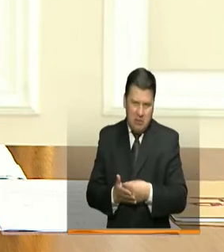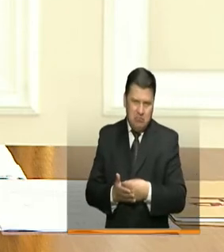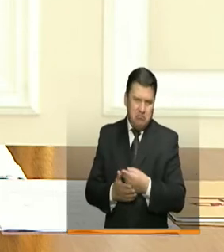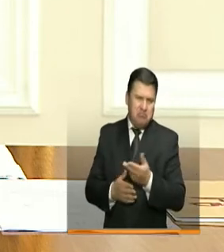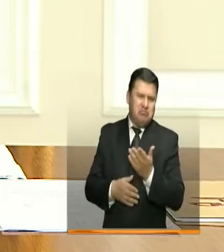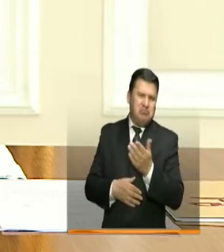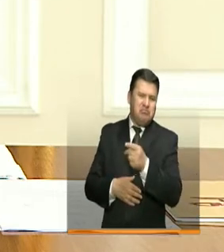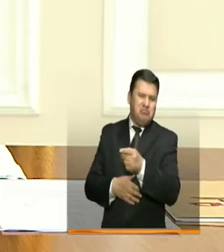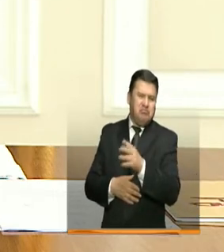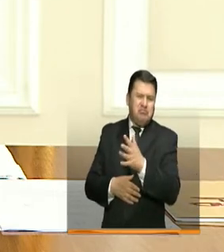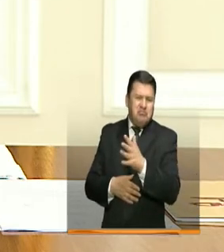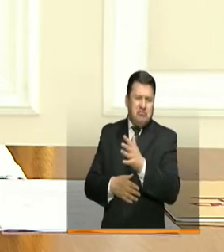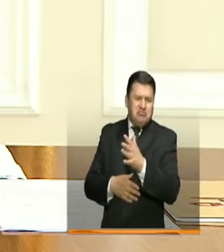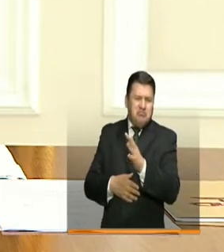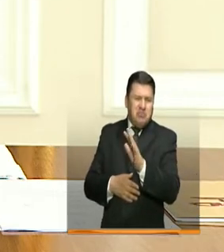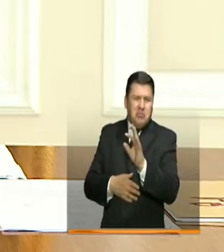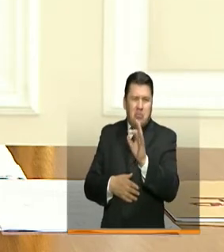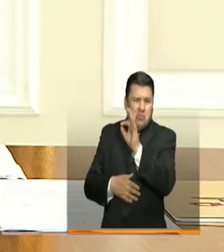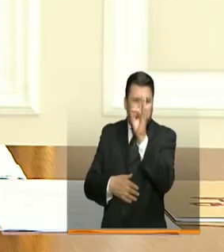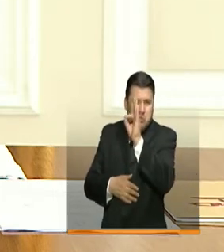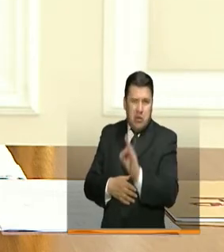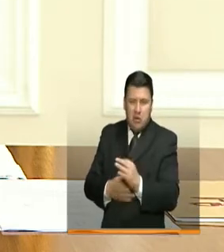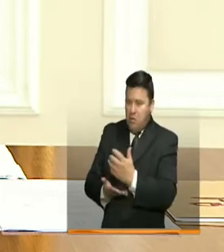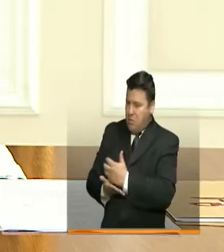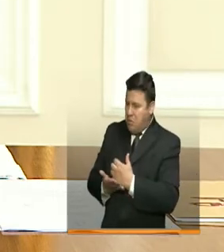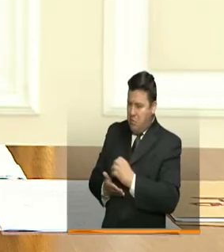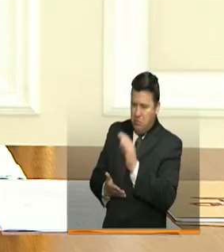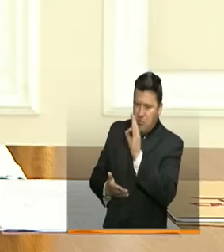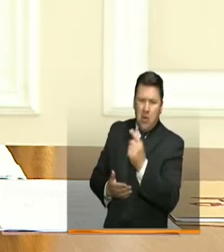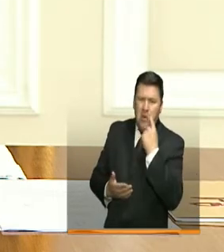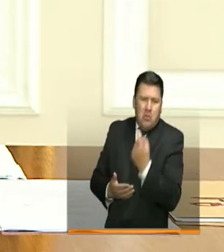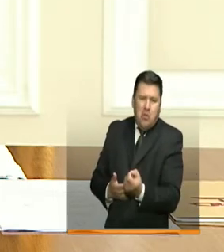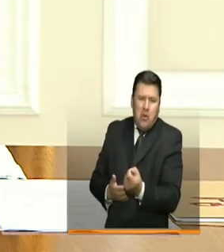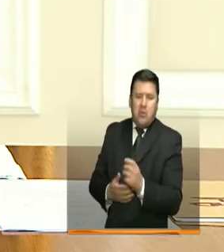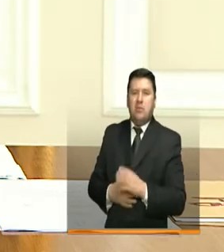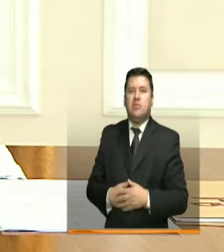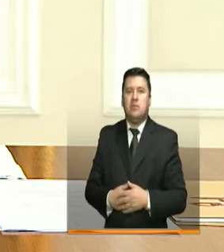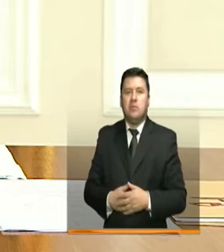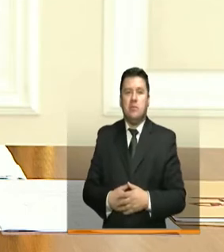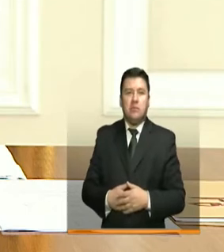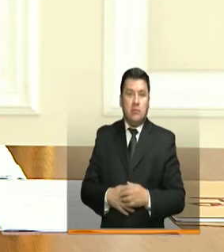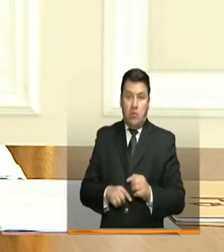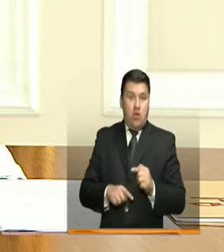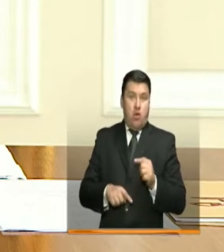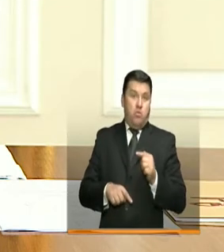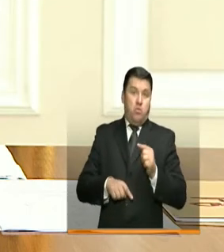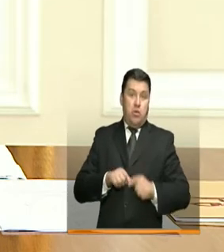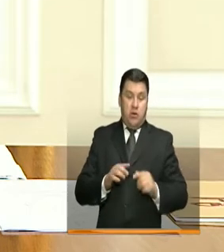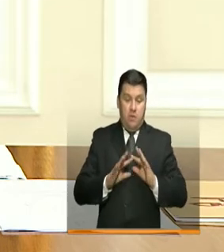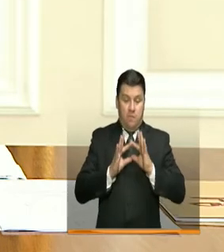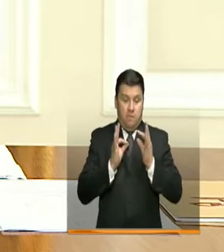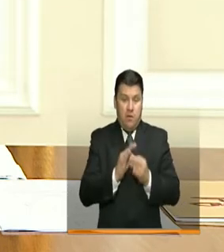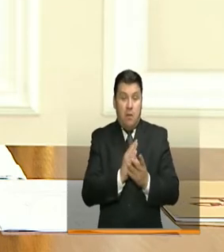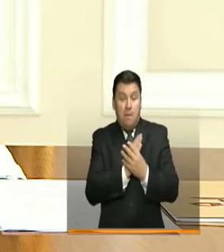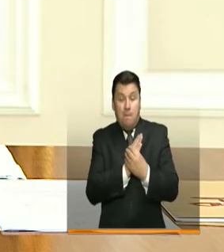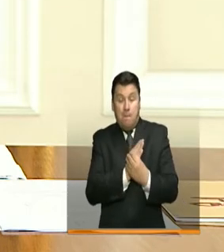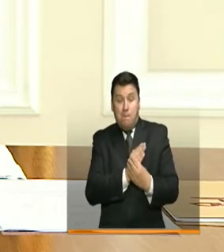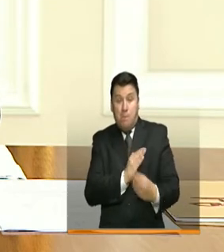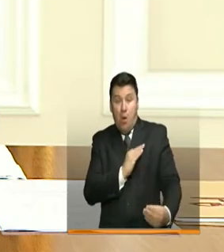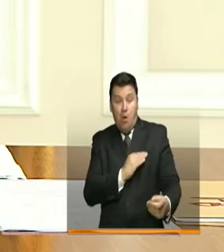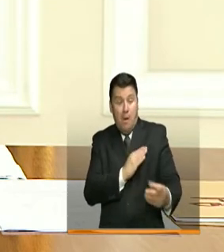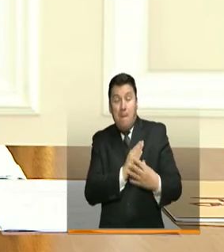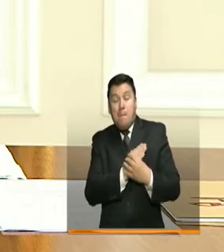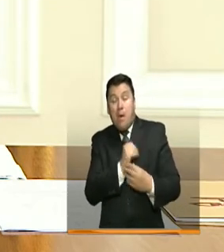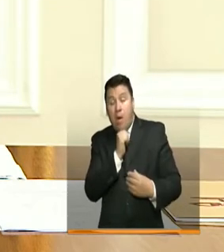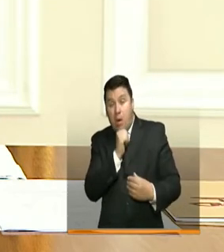una tarifa que como porcentaje de sus ingresos es muy poco. Pero lo que no puede ser es que las familias más vulnerables también